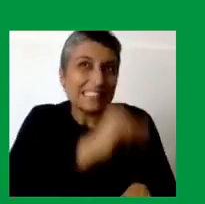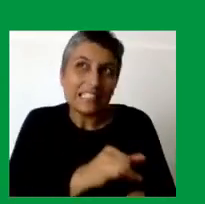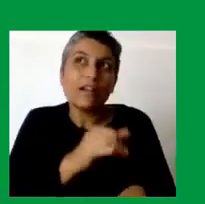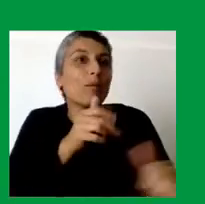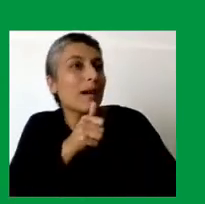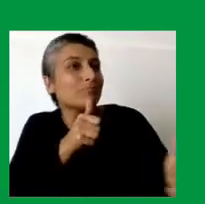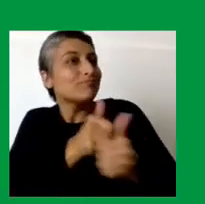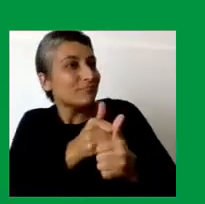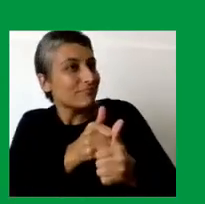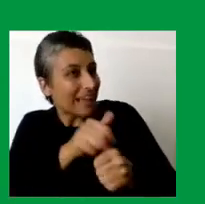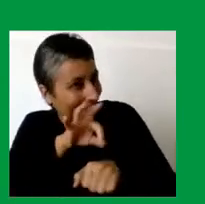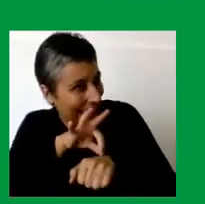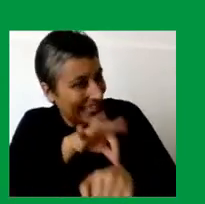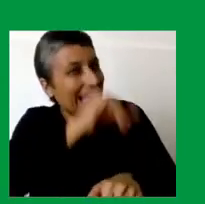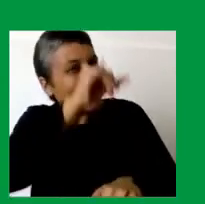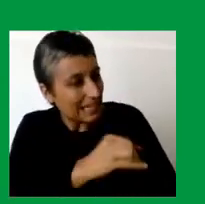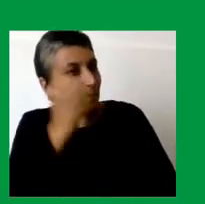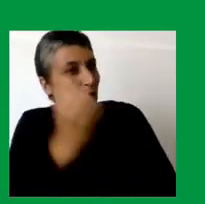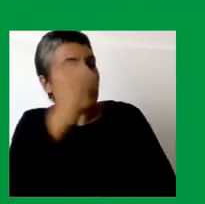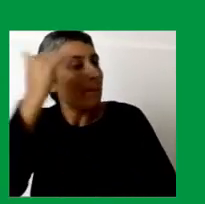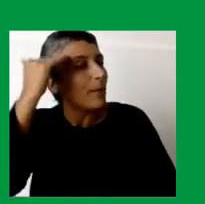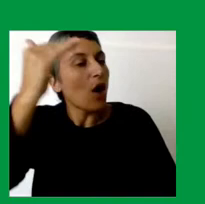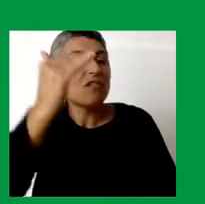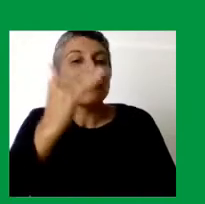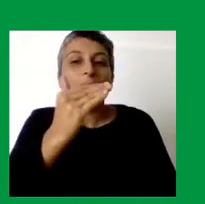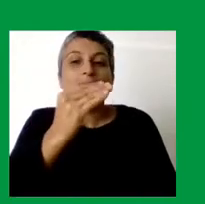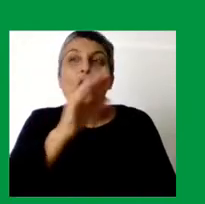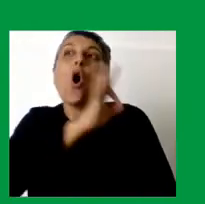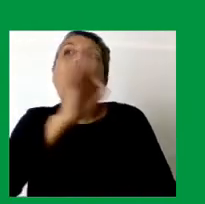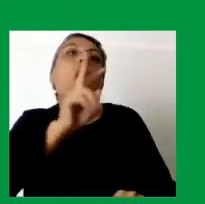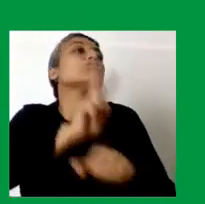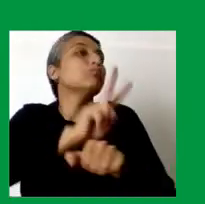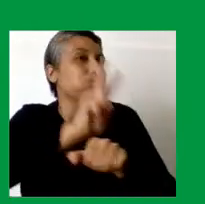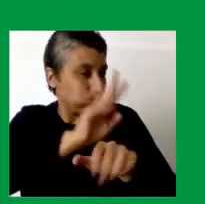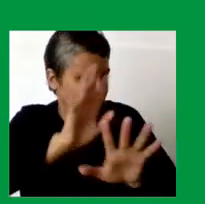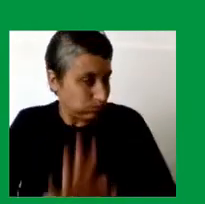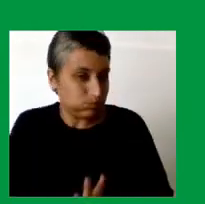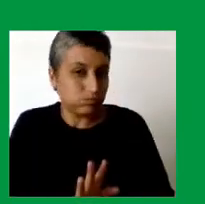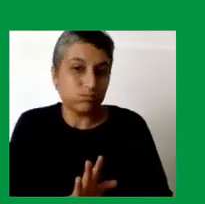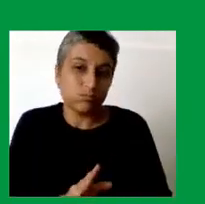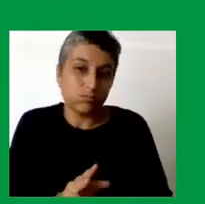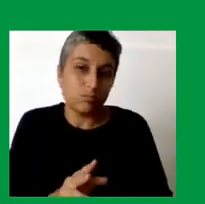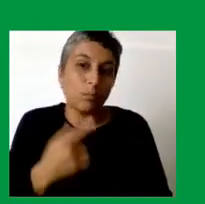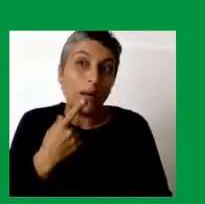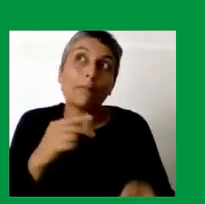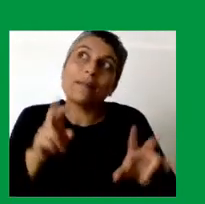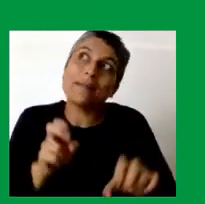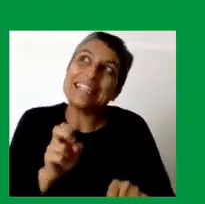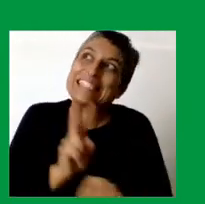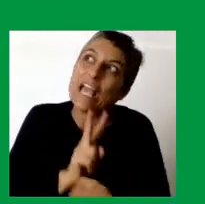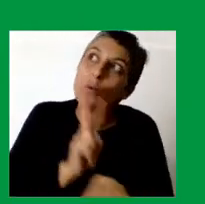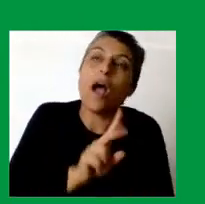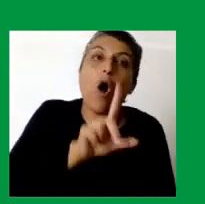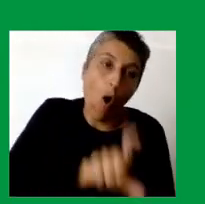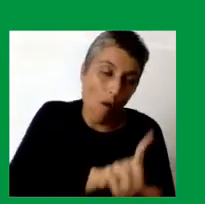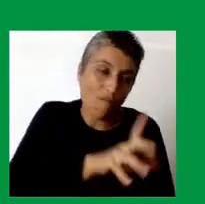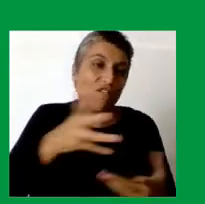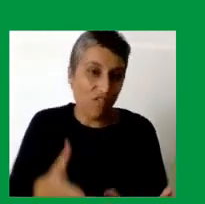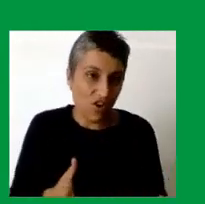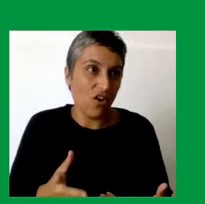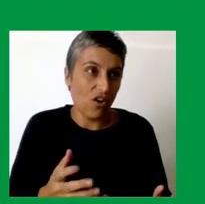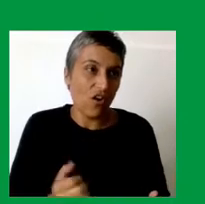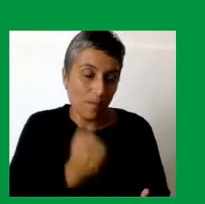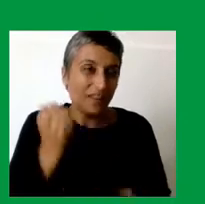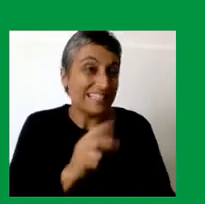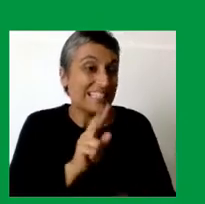como curadores, como protectores, ¿no? Si hablamos del tema de la seguridad, obviamente, de la seguridad